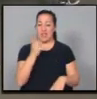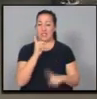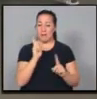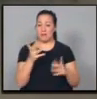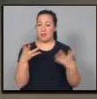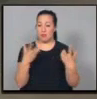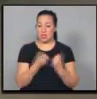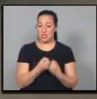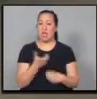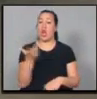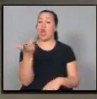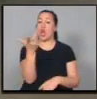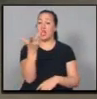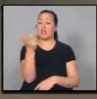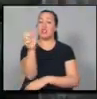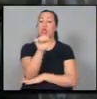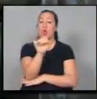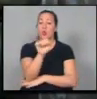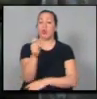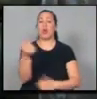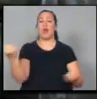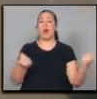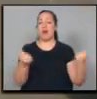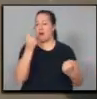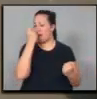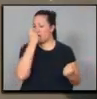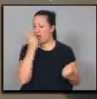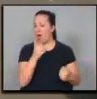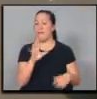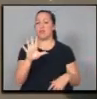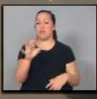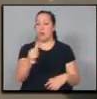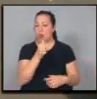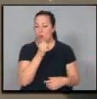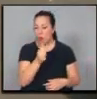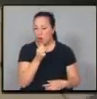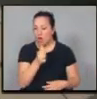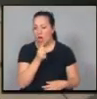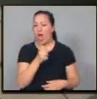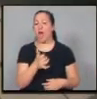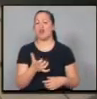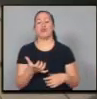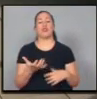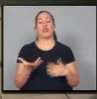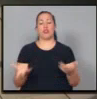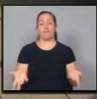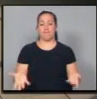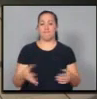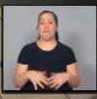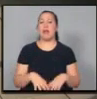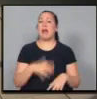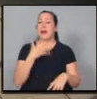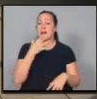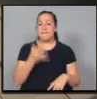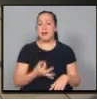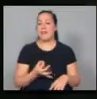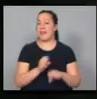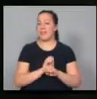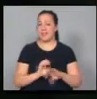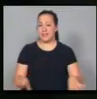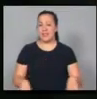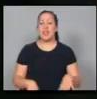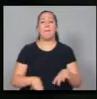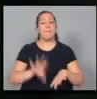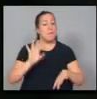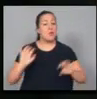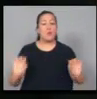siniestro. Los 3 conductores venían a alta velocidad, tenían alcohol en sangre, estaban borrachos. Fue un verdadero desastre. Lo más